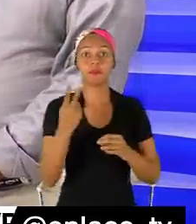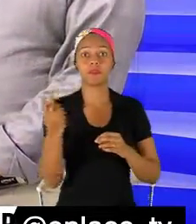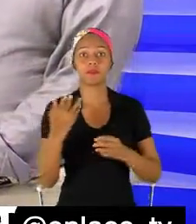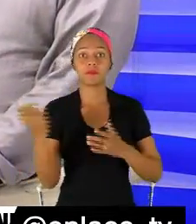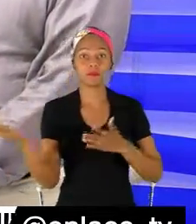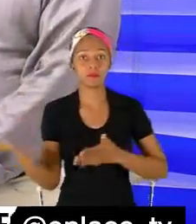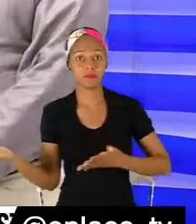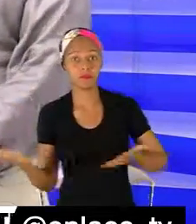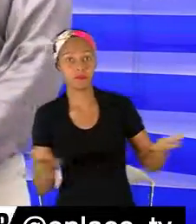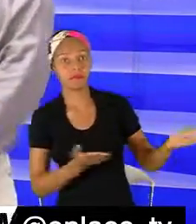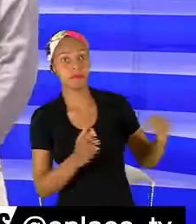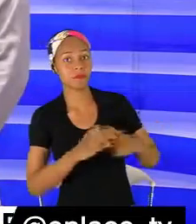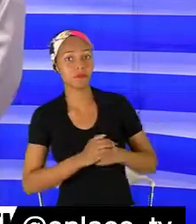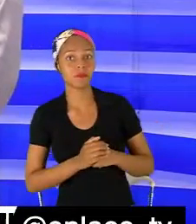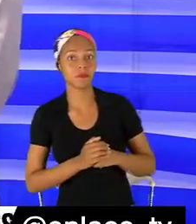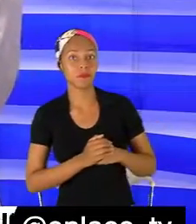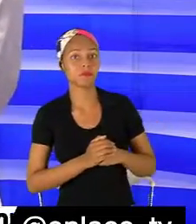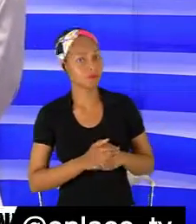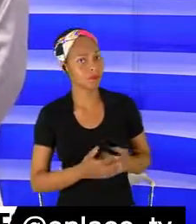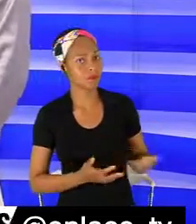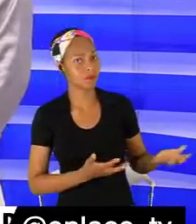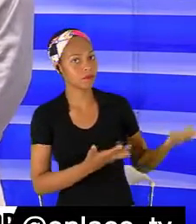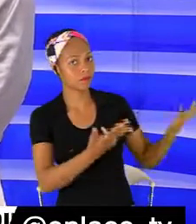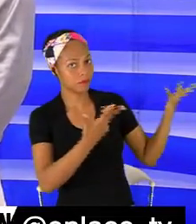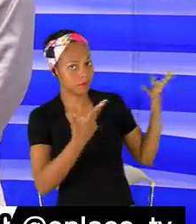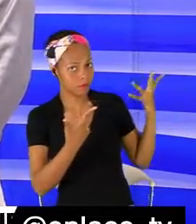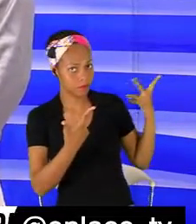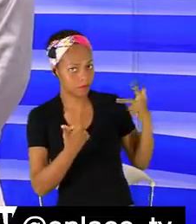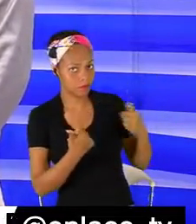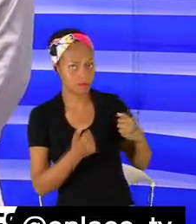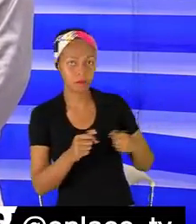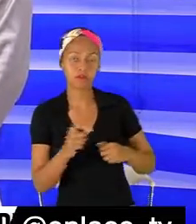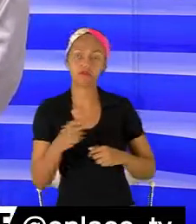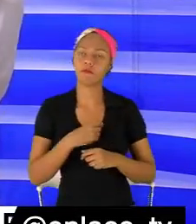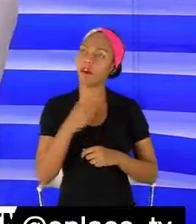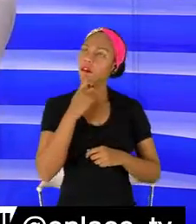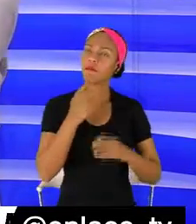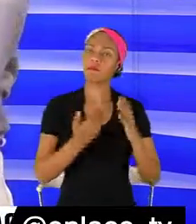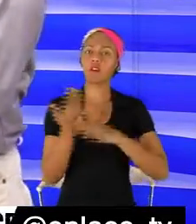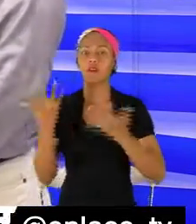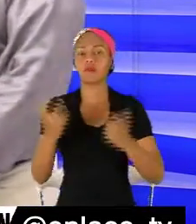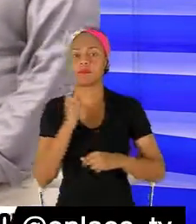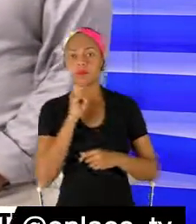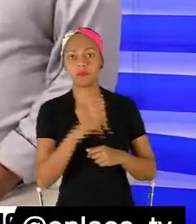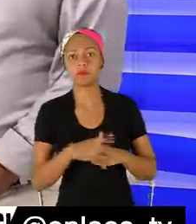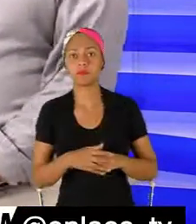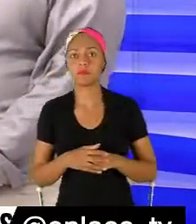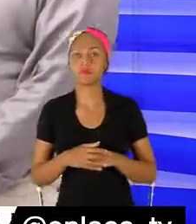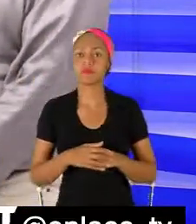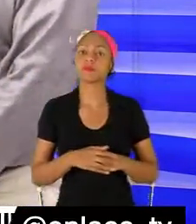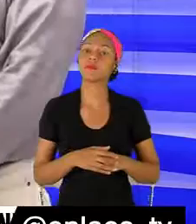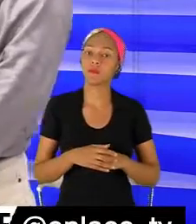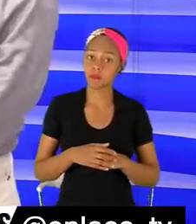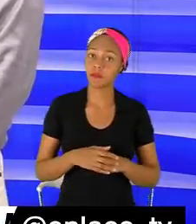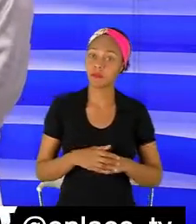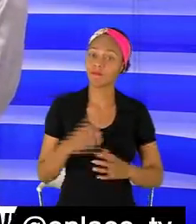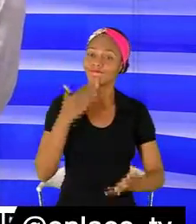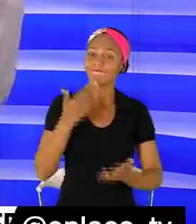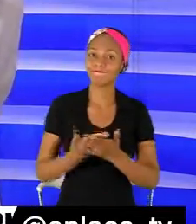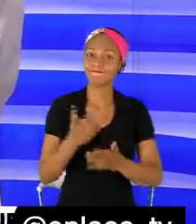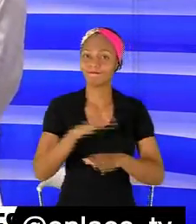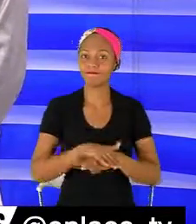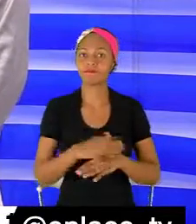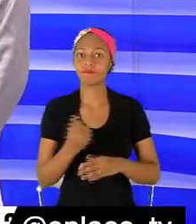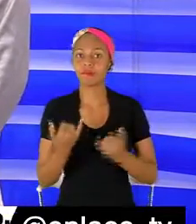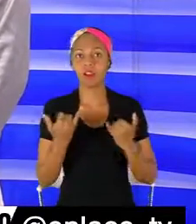Pablo, bienvenido una vez más y cuéntenos cómo nace esta iniciativa. Esta iniciativa, muy buenas tardes, perdón, esta